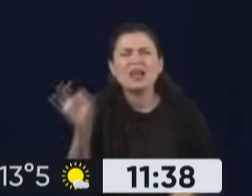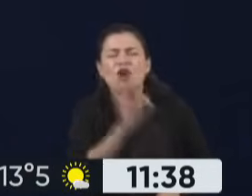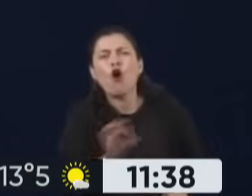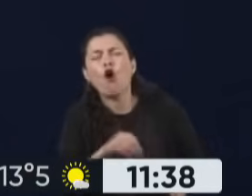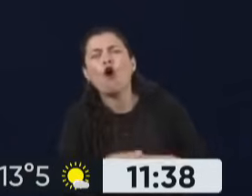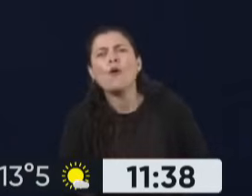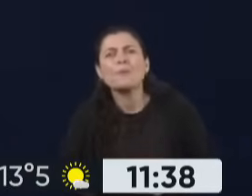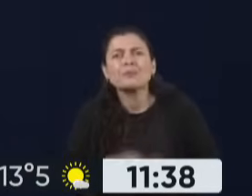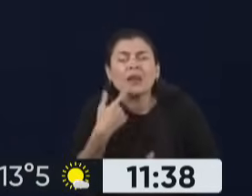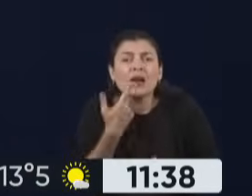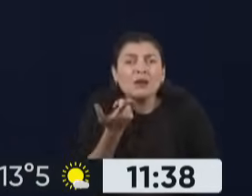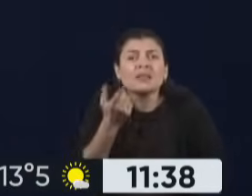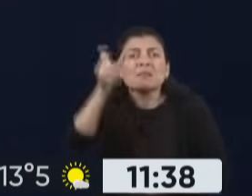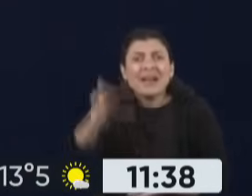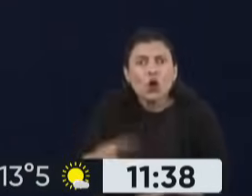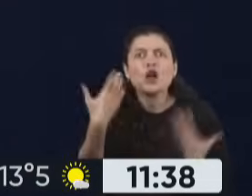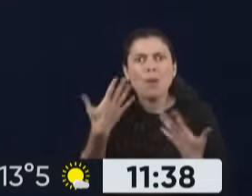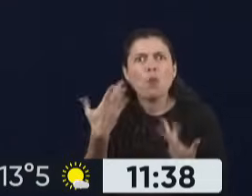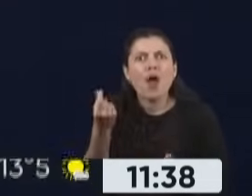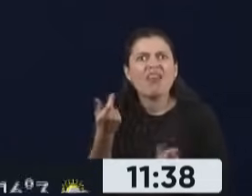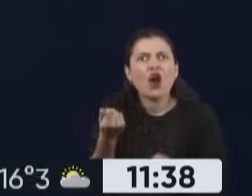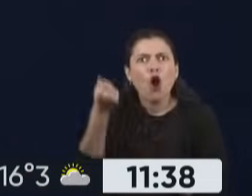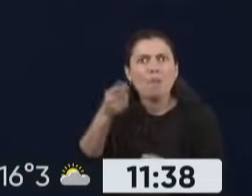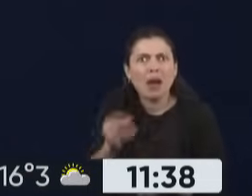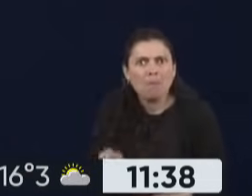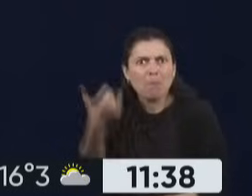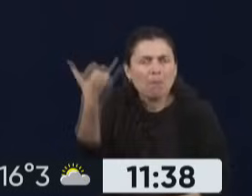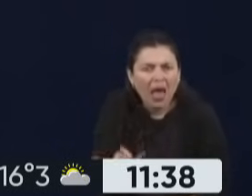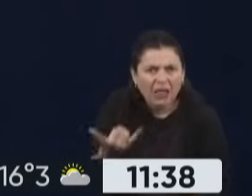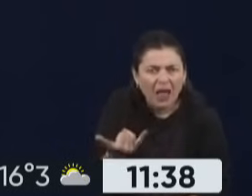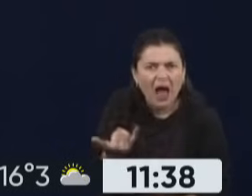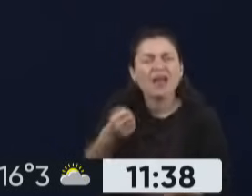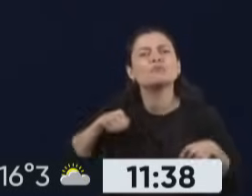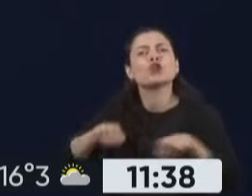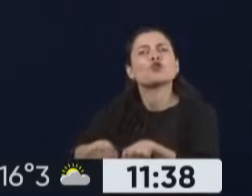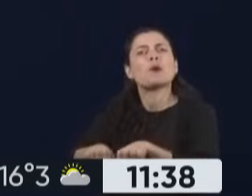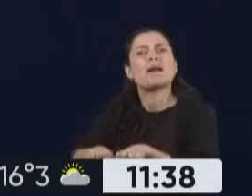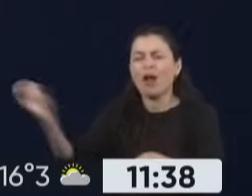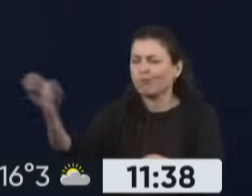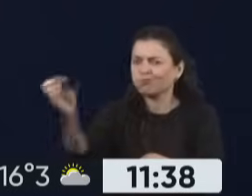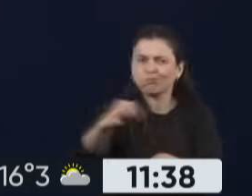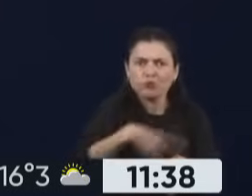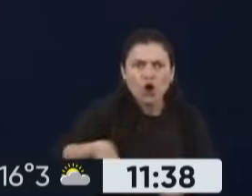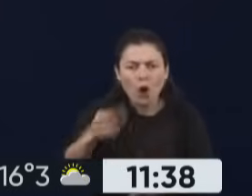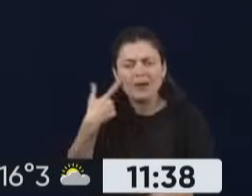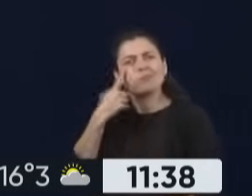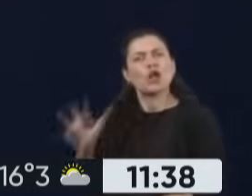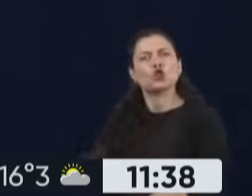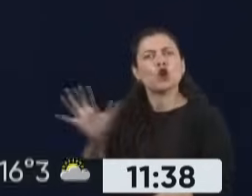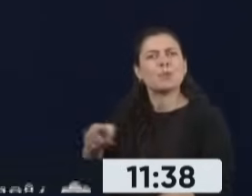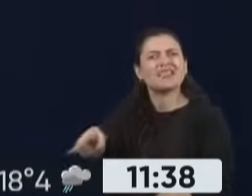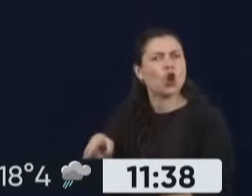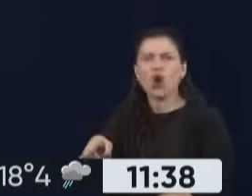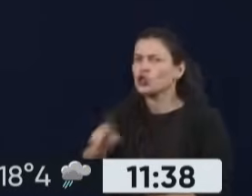como llenar el chango en un supermercado o comprarse una licuadora. Registrábamos tantas